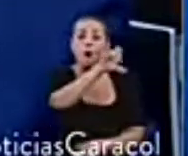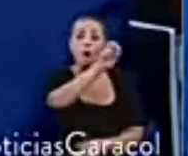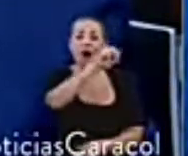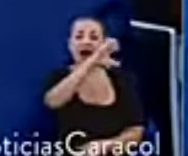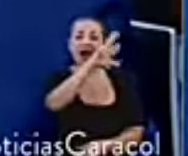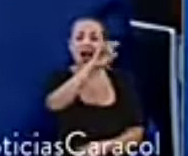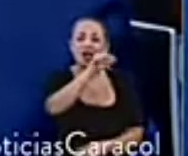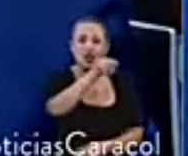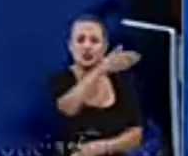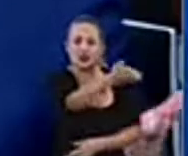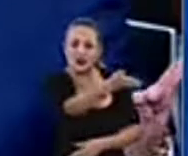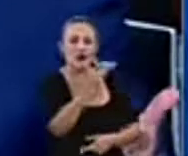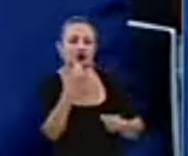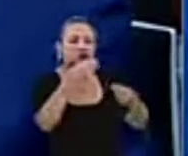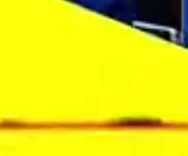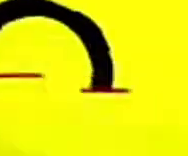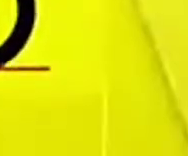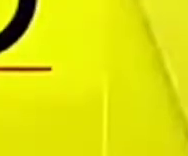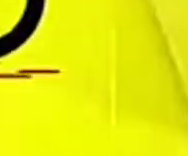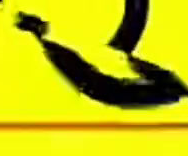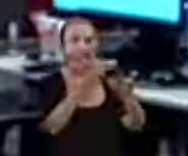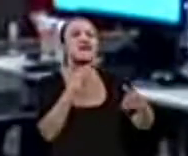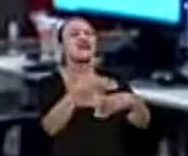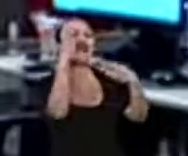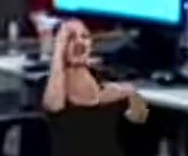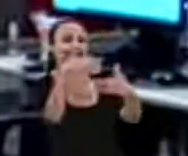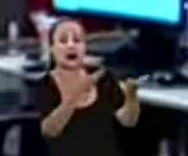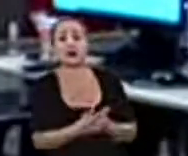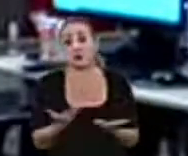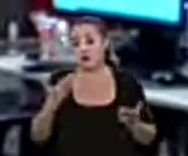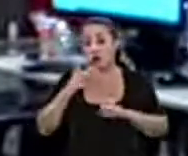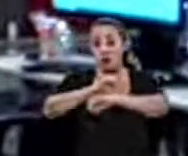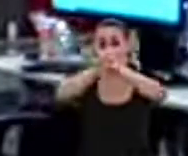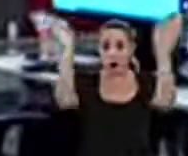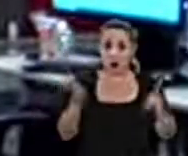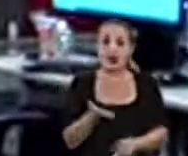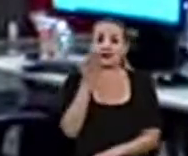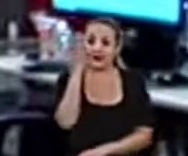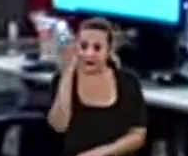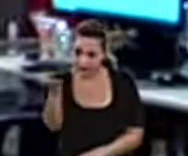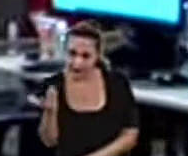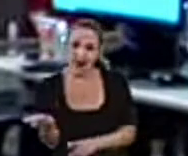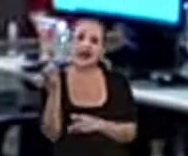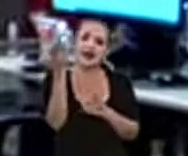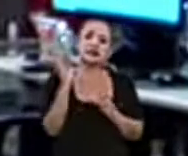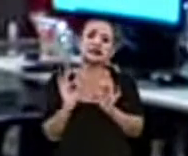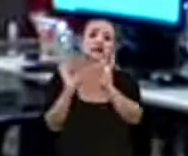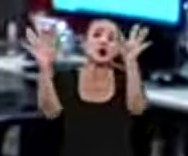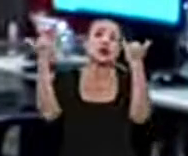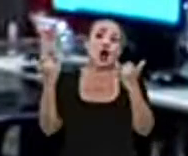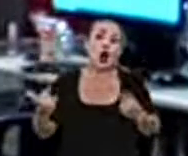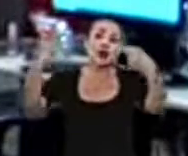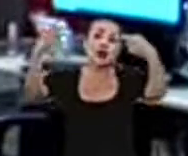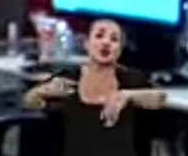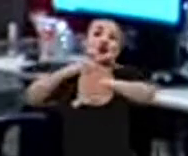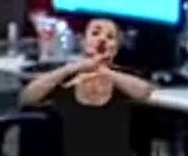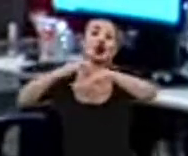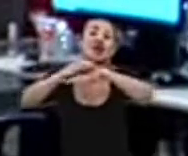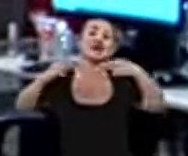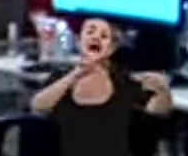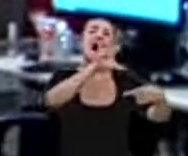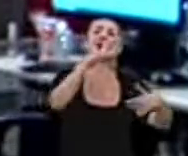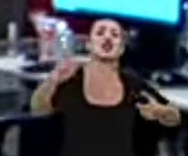esta hora. Juan, ¿qué tal? Buenos días. Juan, buenos días. Primero que nada, buenos días para usted y mucha suerte en el encuentro del Tolima con el Cali,